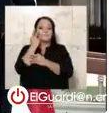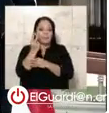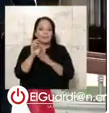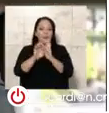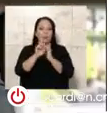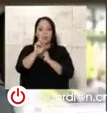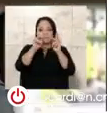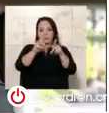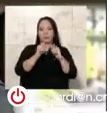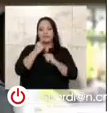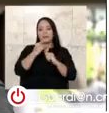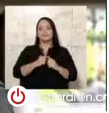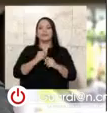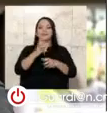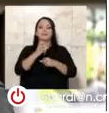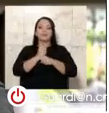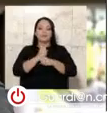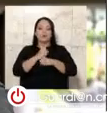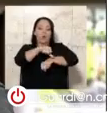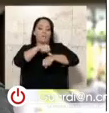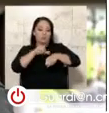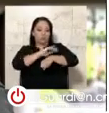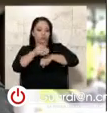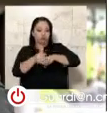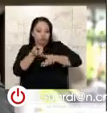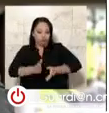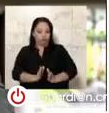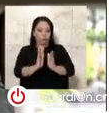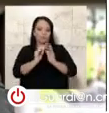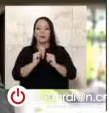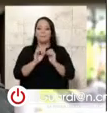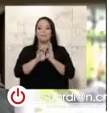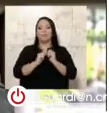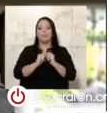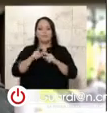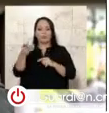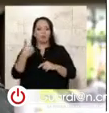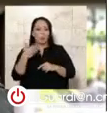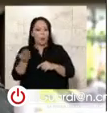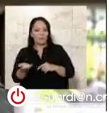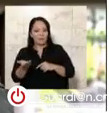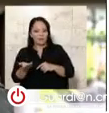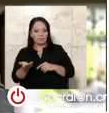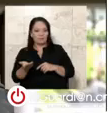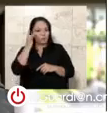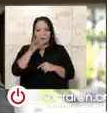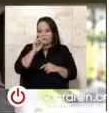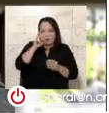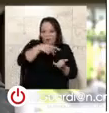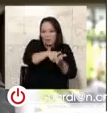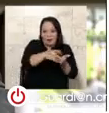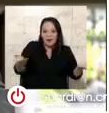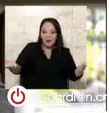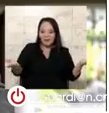dice que recibió una cesárea y resulta que es de sexo masculino, creo que no debería pagarle.